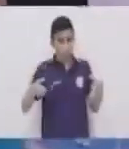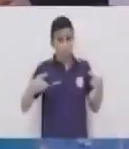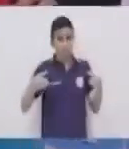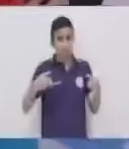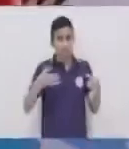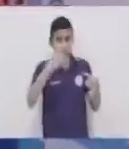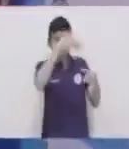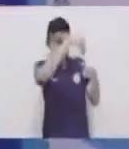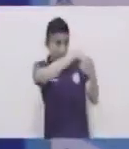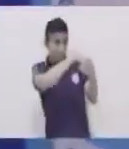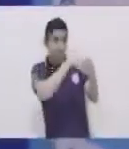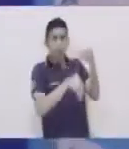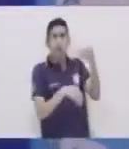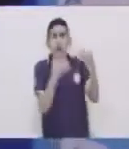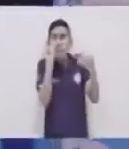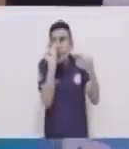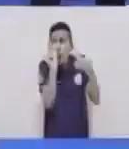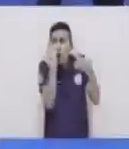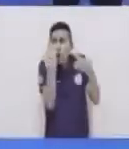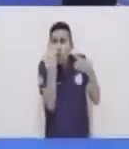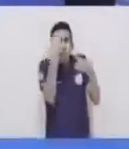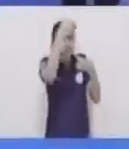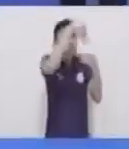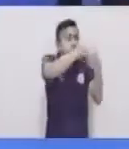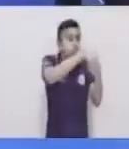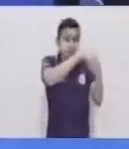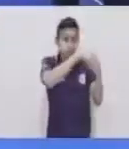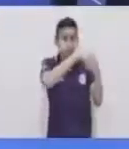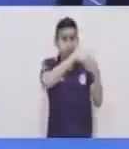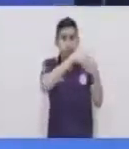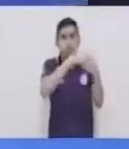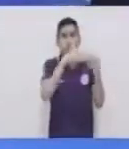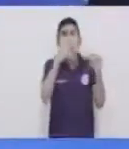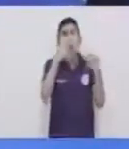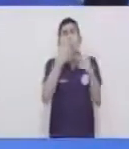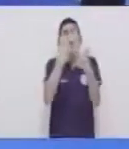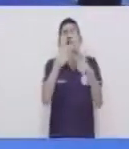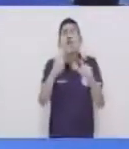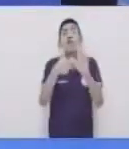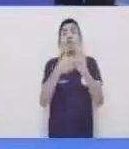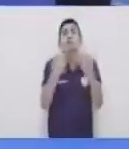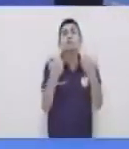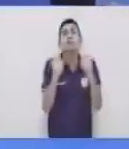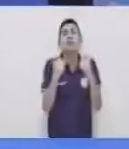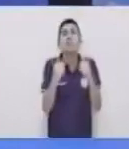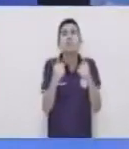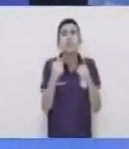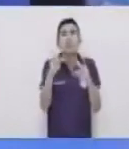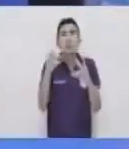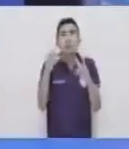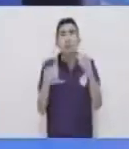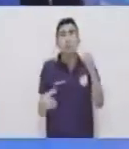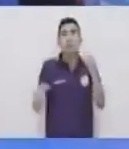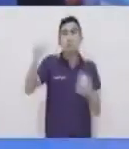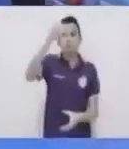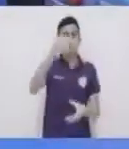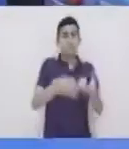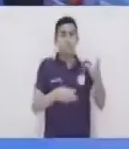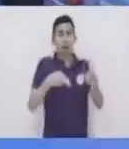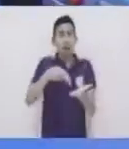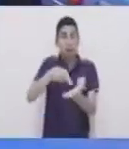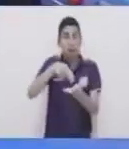vasos. Adentro del vaso hay una pelota. ¿Qué vamos a hacer? En forma libre, me voy a desplazar, voy a